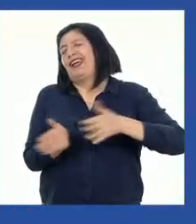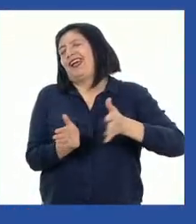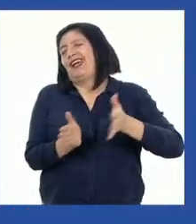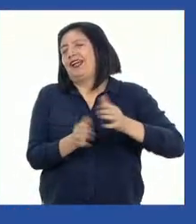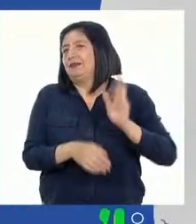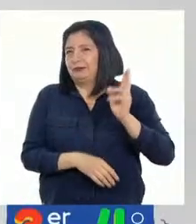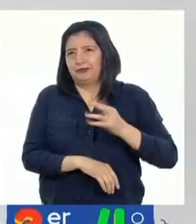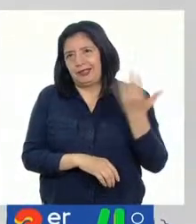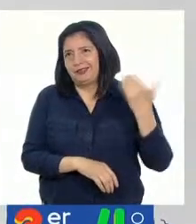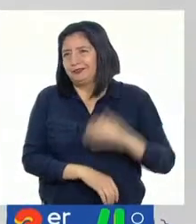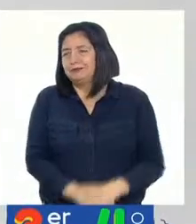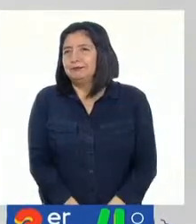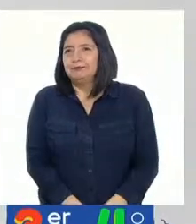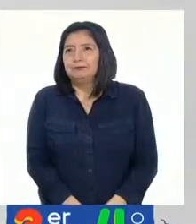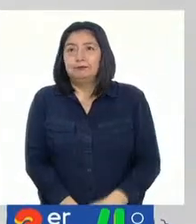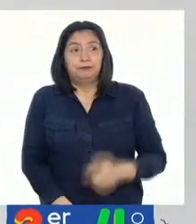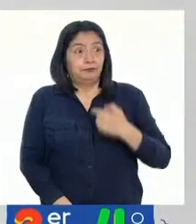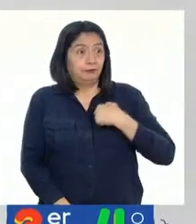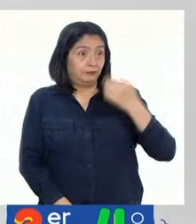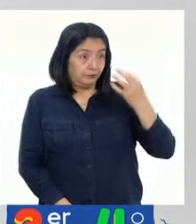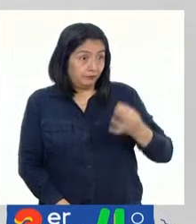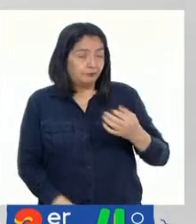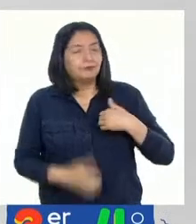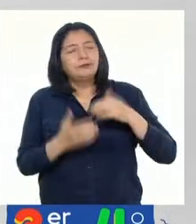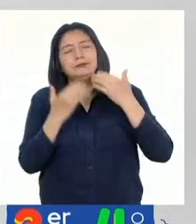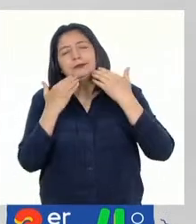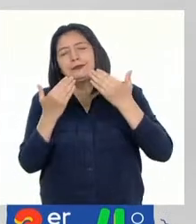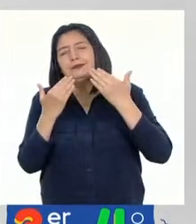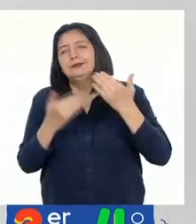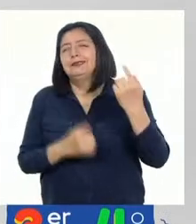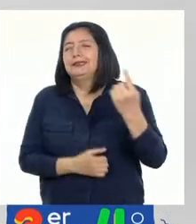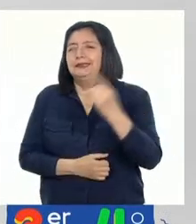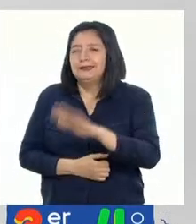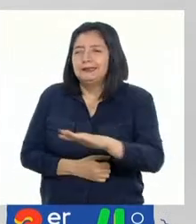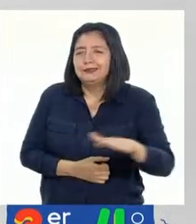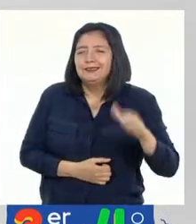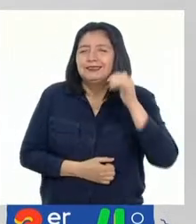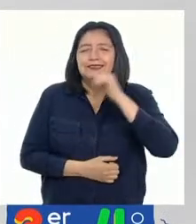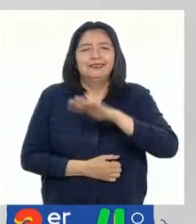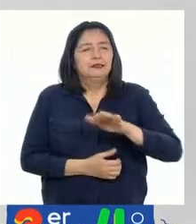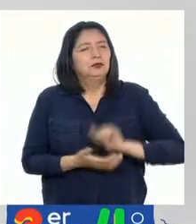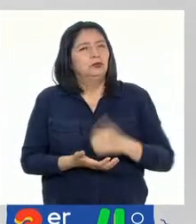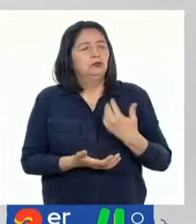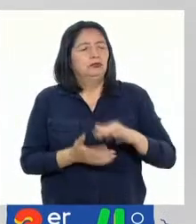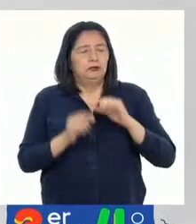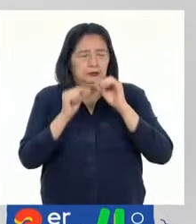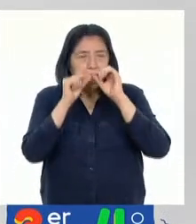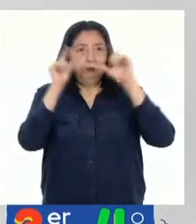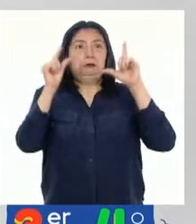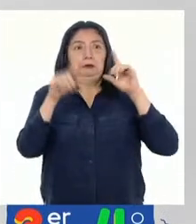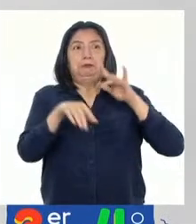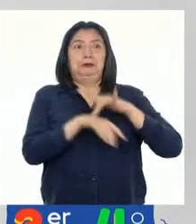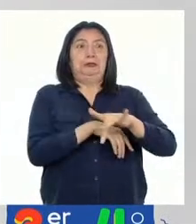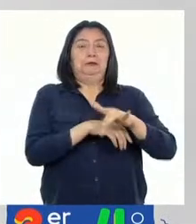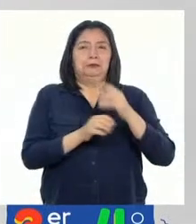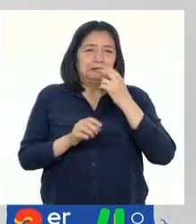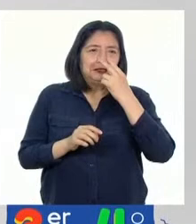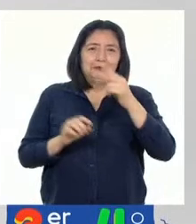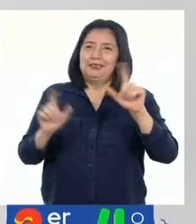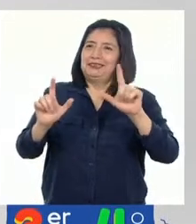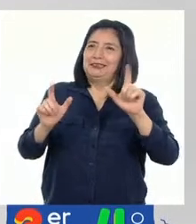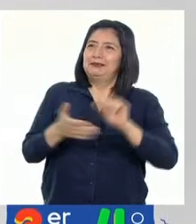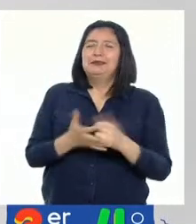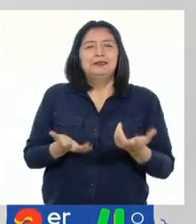profesora. Yo de verdad quiero agradecer a cada niña y niño que se despertó tempranito para ver